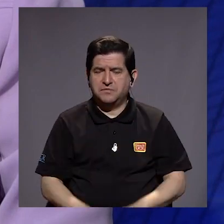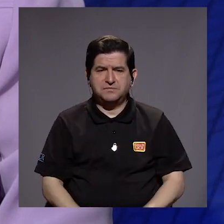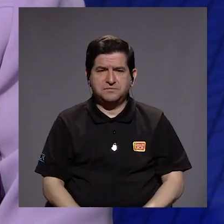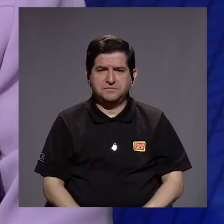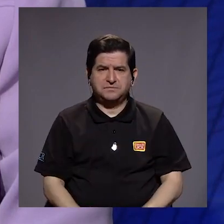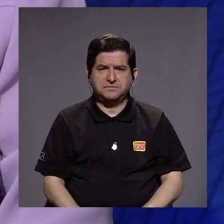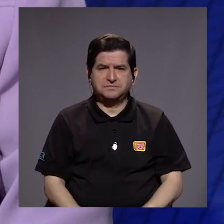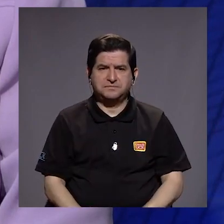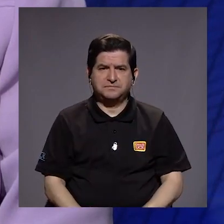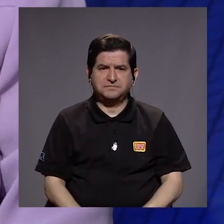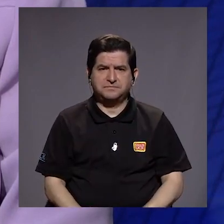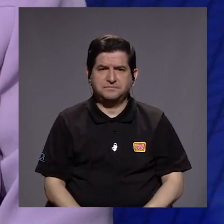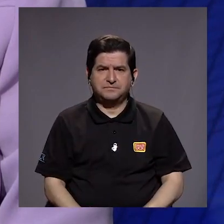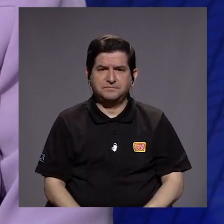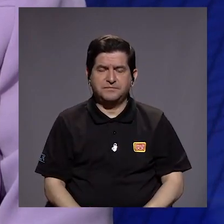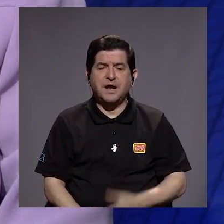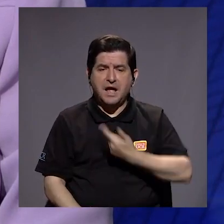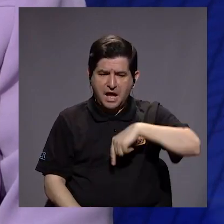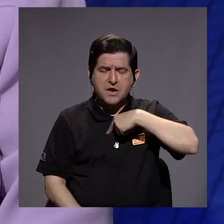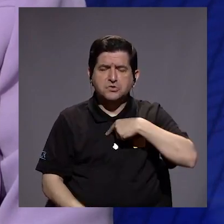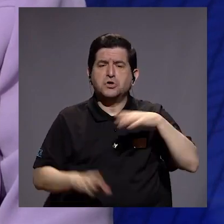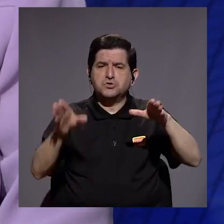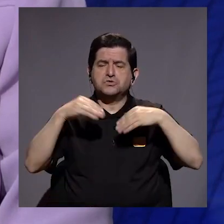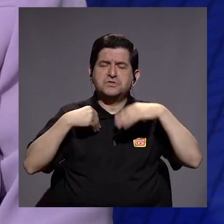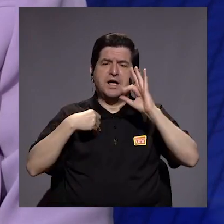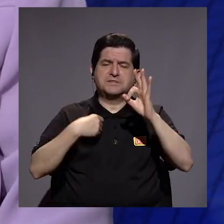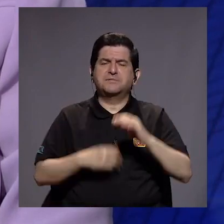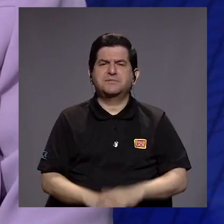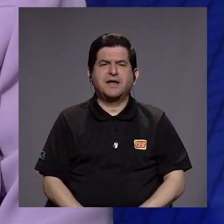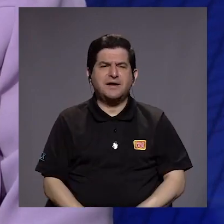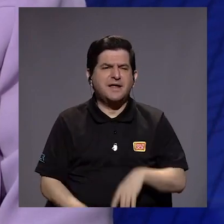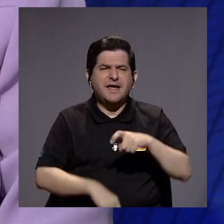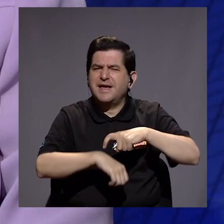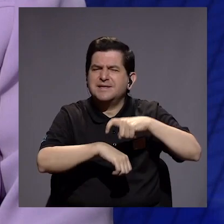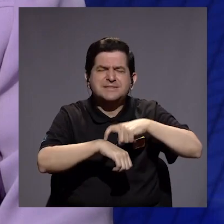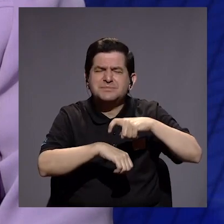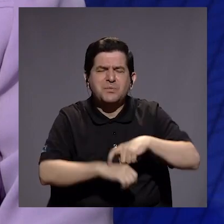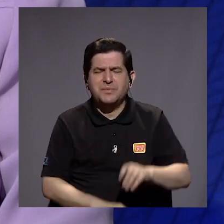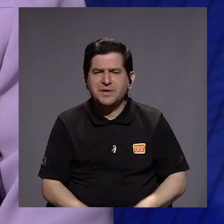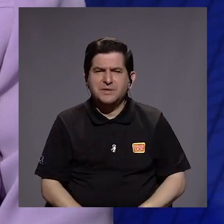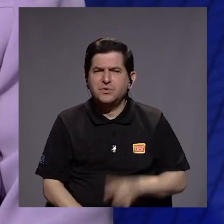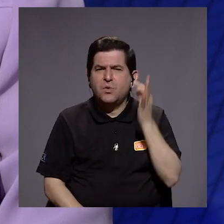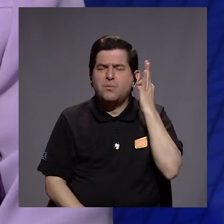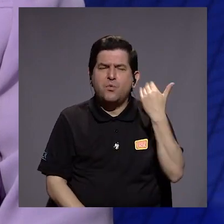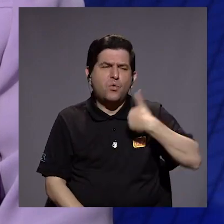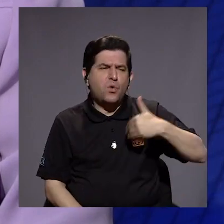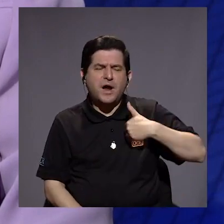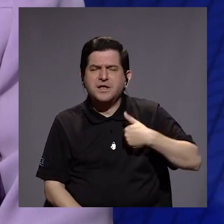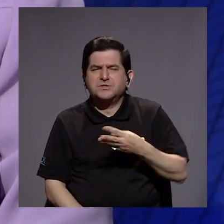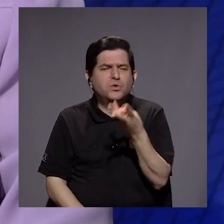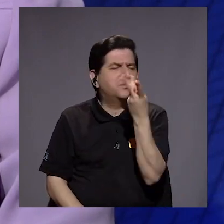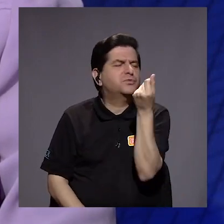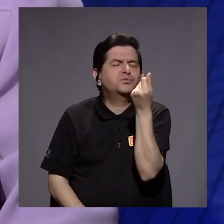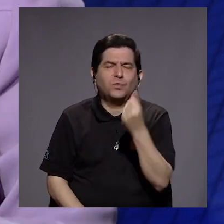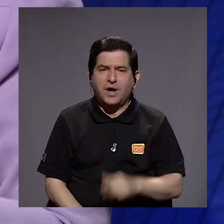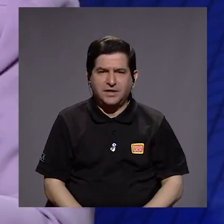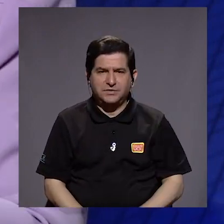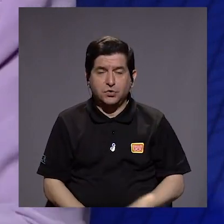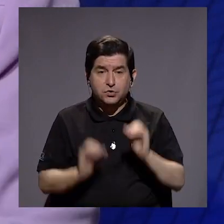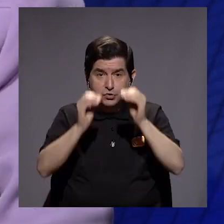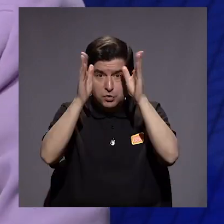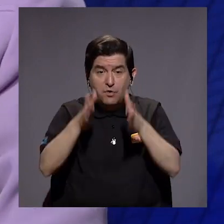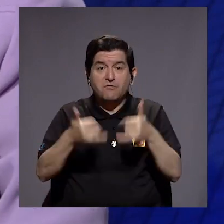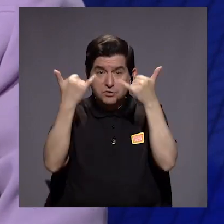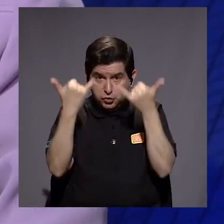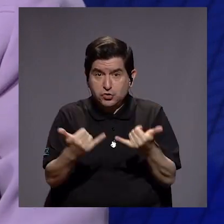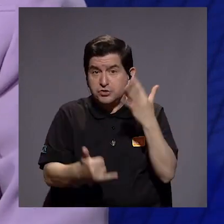profesores. Pero nos acogieron bien. ¿Qué proporción de mujeres y hombres había en ese entonces, y si en el